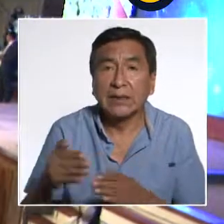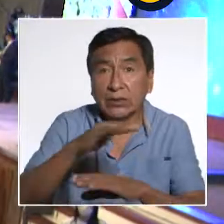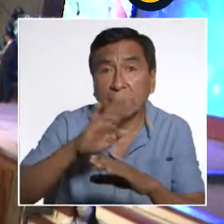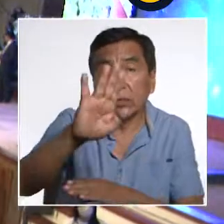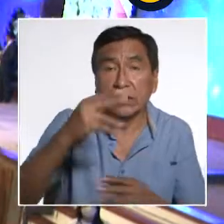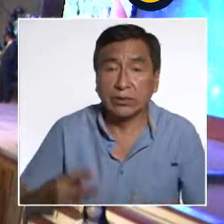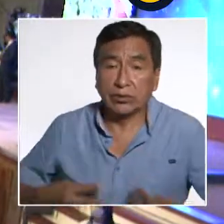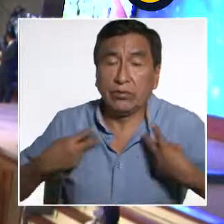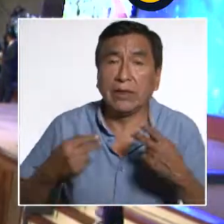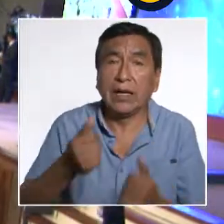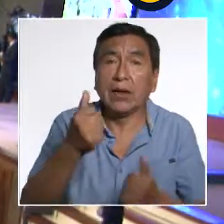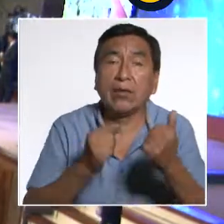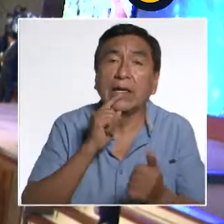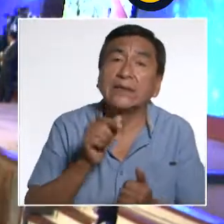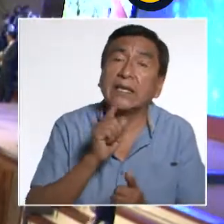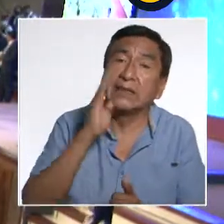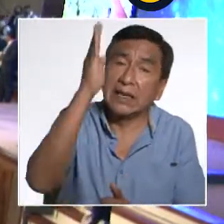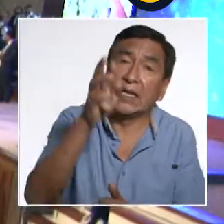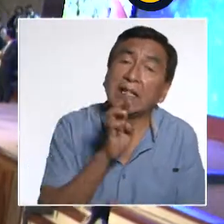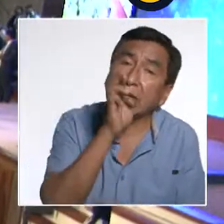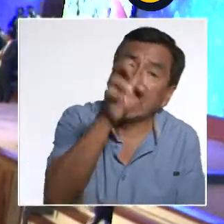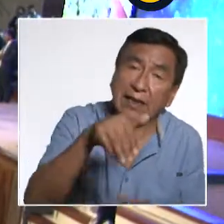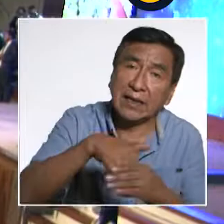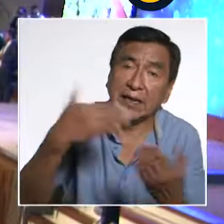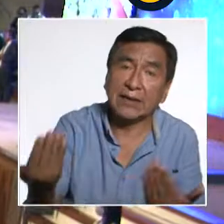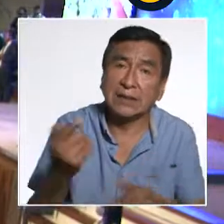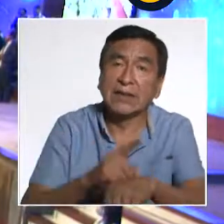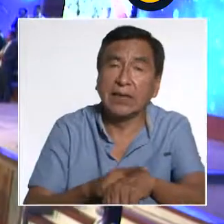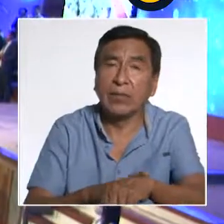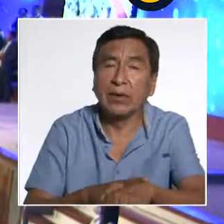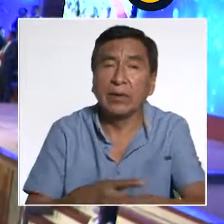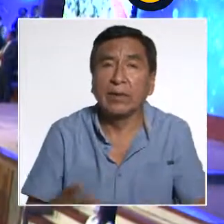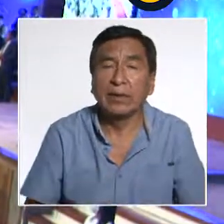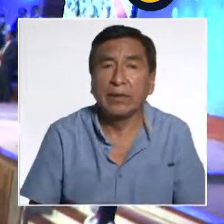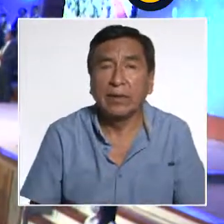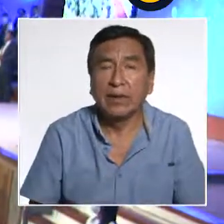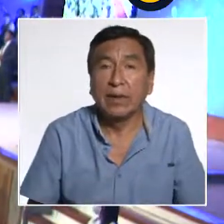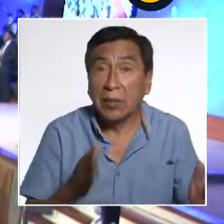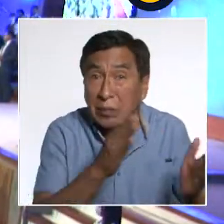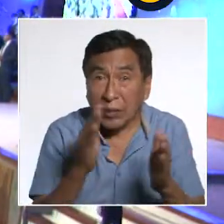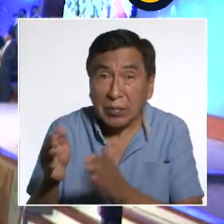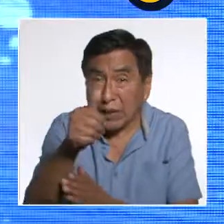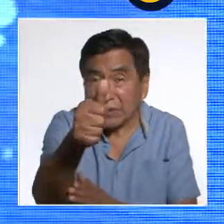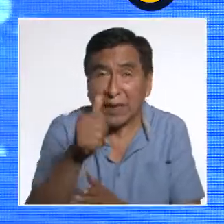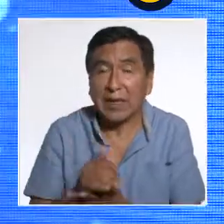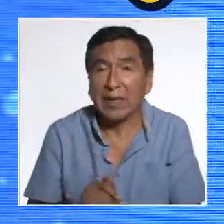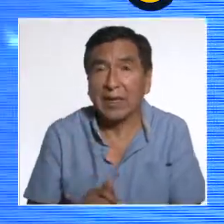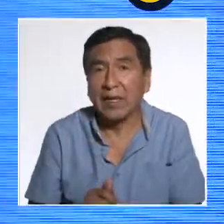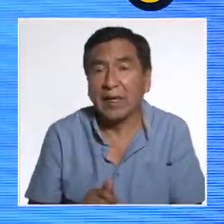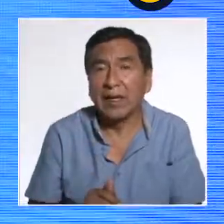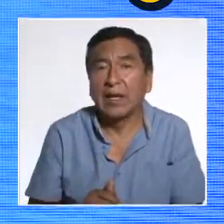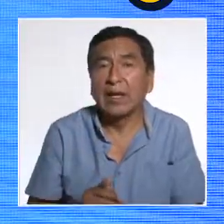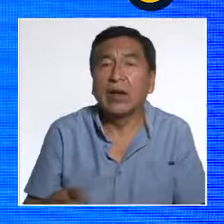la cual se va a hacer realidad en este tiempo. Así que prepárese. A